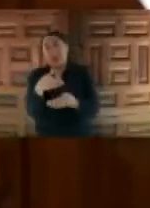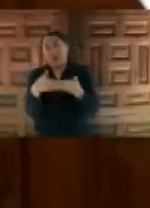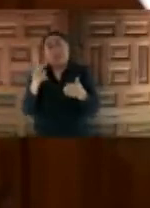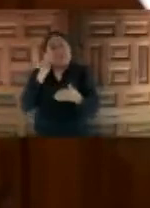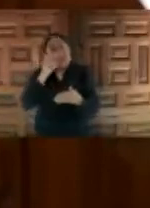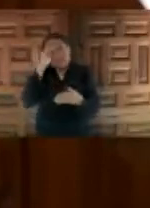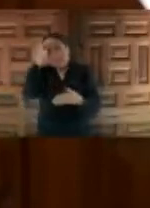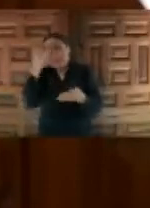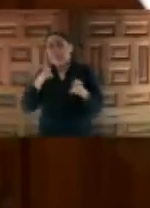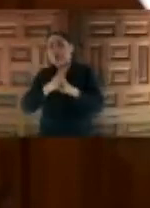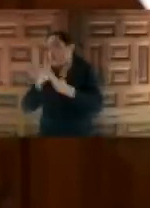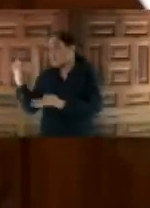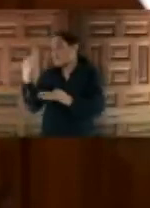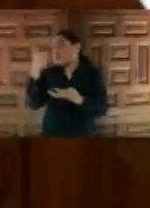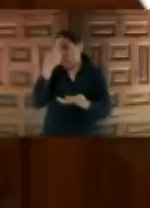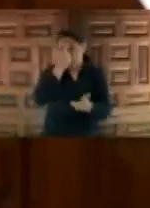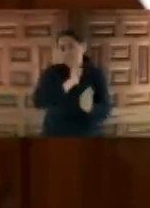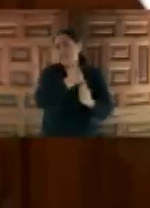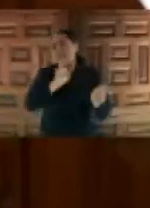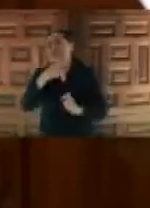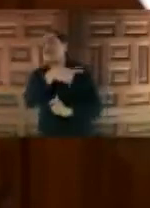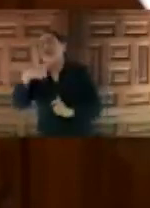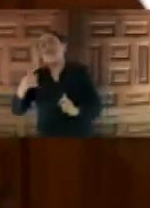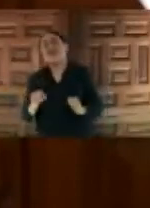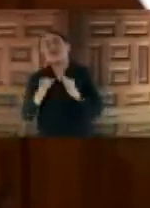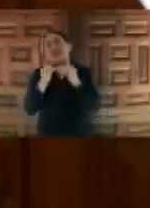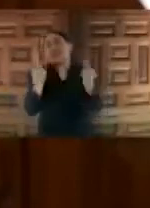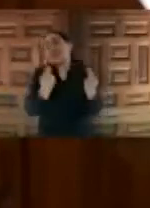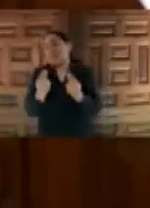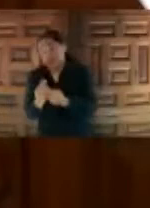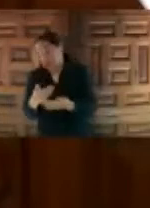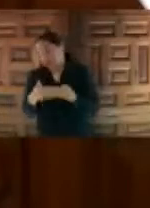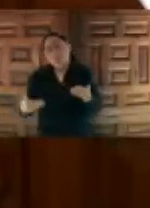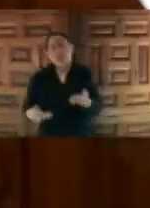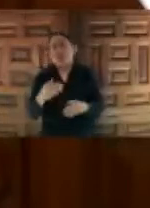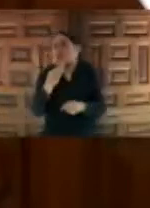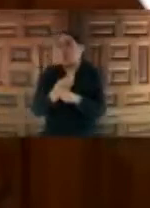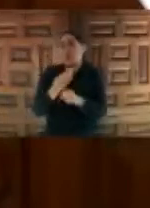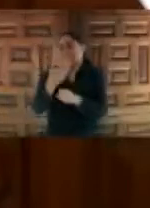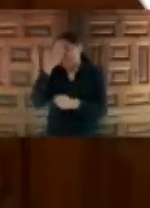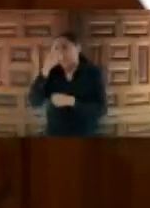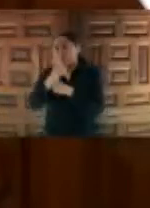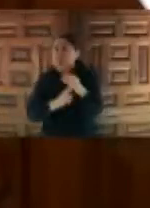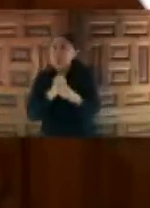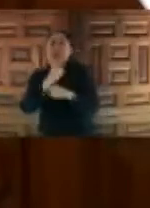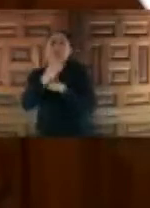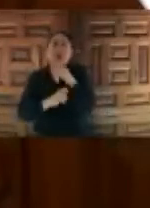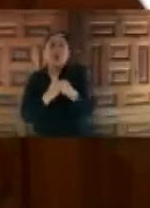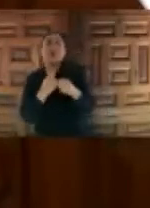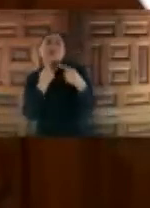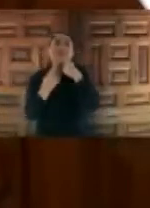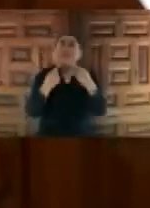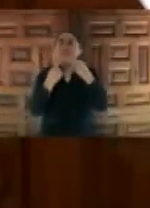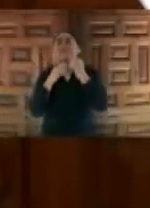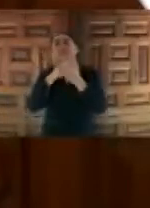los mecanismos de asignación y distribución de los ejercicios, tal como pasa hoy, ¿no? Que es cada año una negociación entre la NUYES,